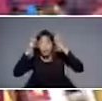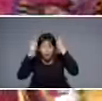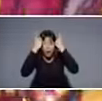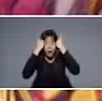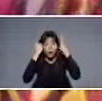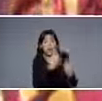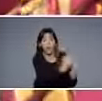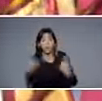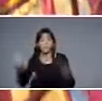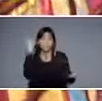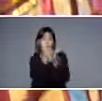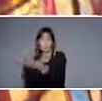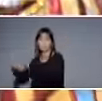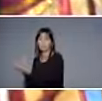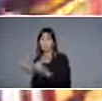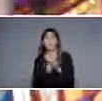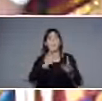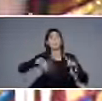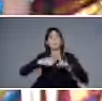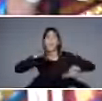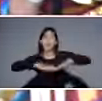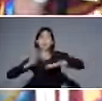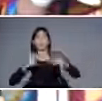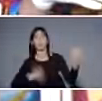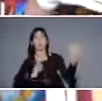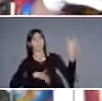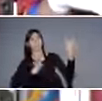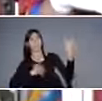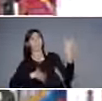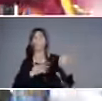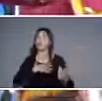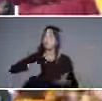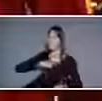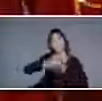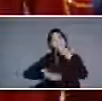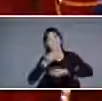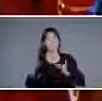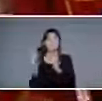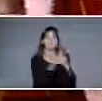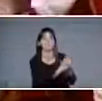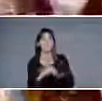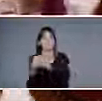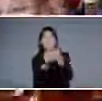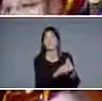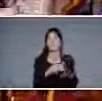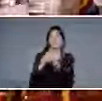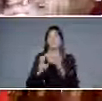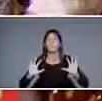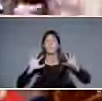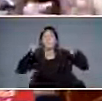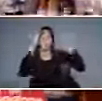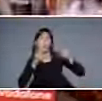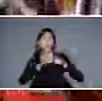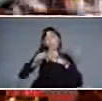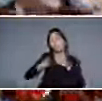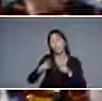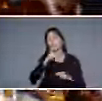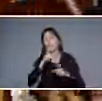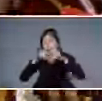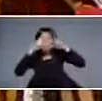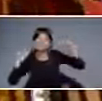Y con ritmo de polía no se logran cantar. La huelga al estilo